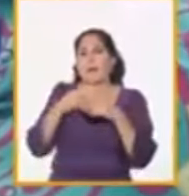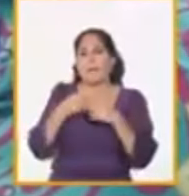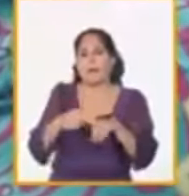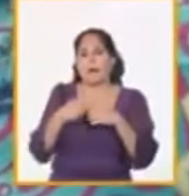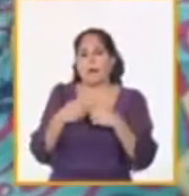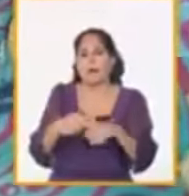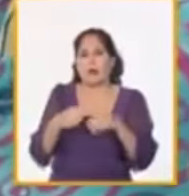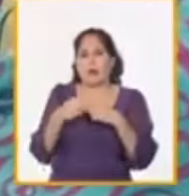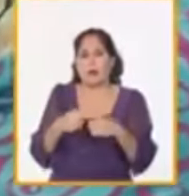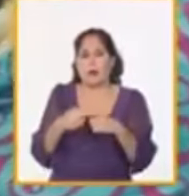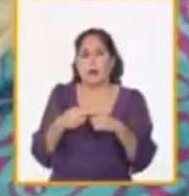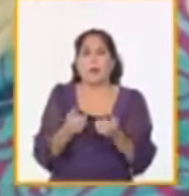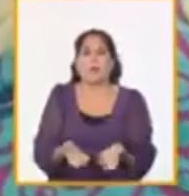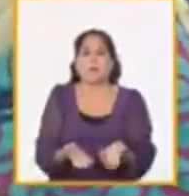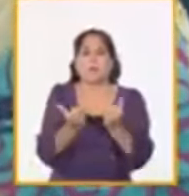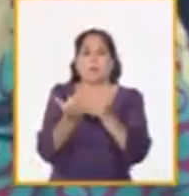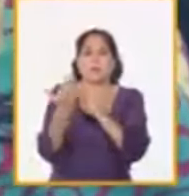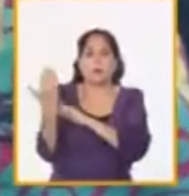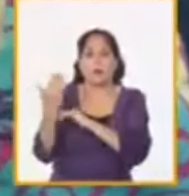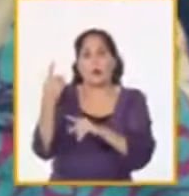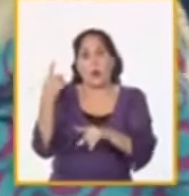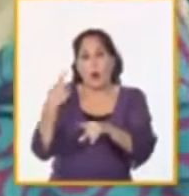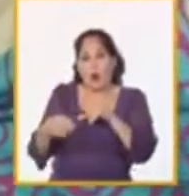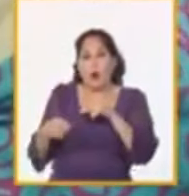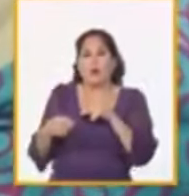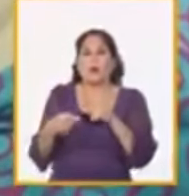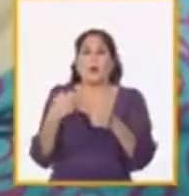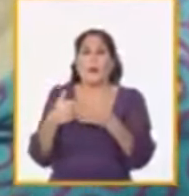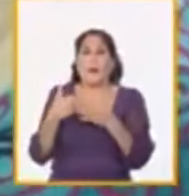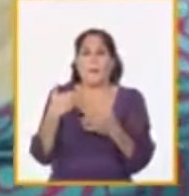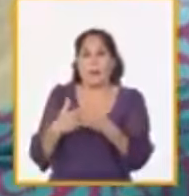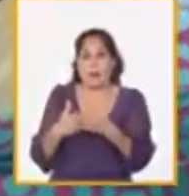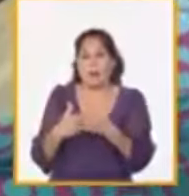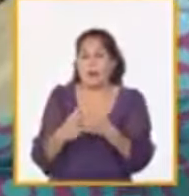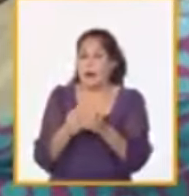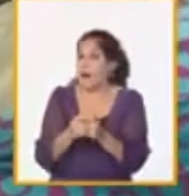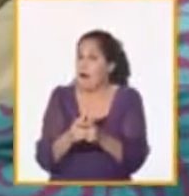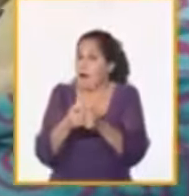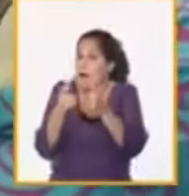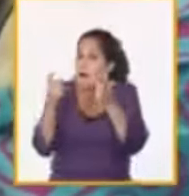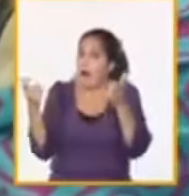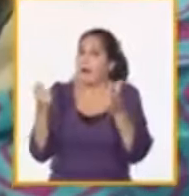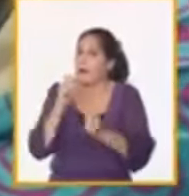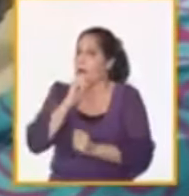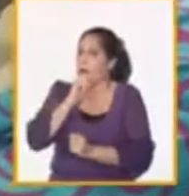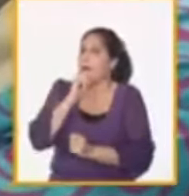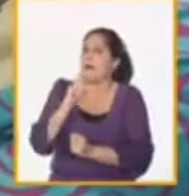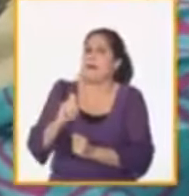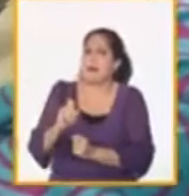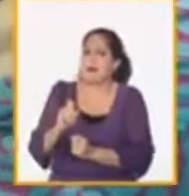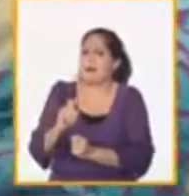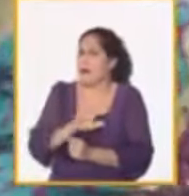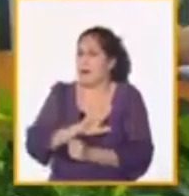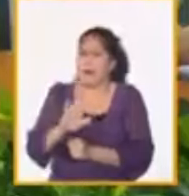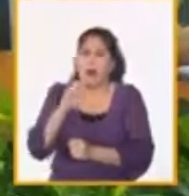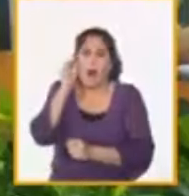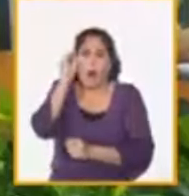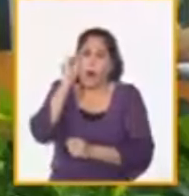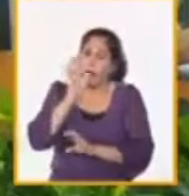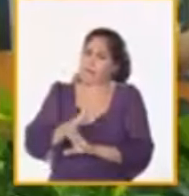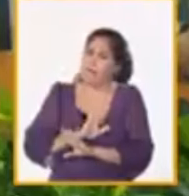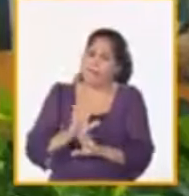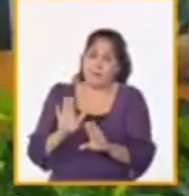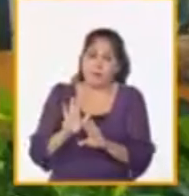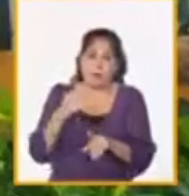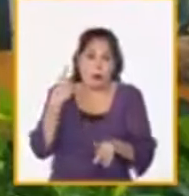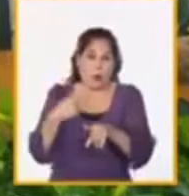KTP, 26 de julio, Maquimotor, son empresas duras que en lo que usted lo ponga, además de otra, con lo